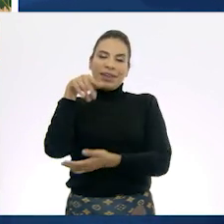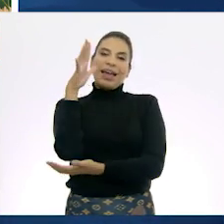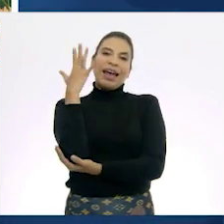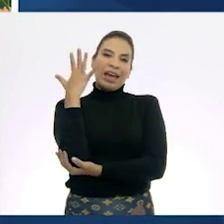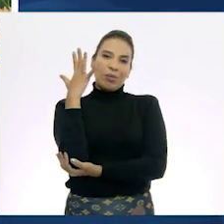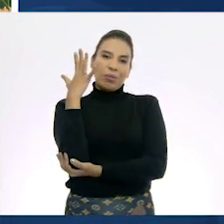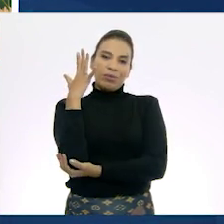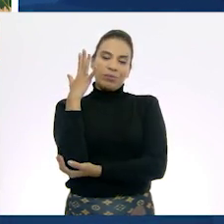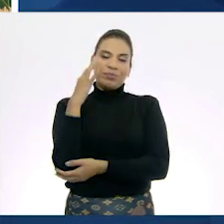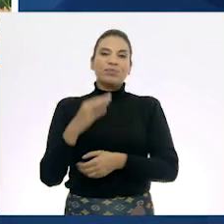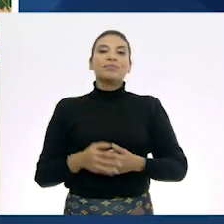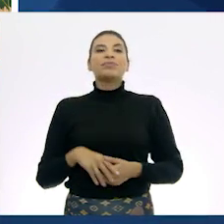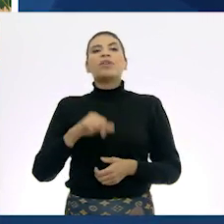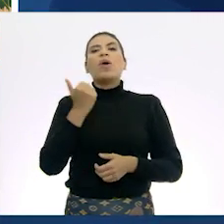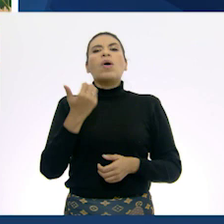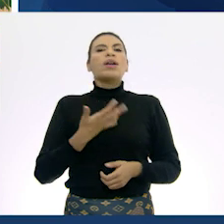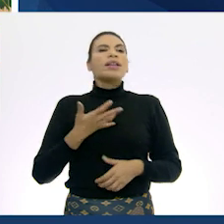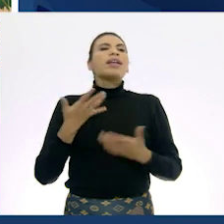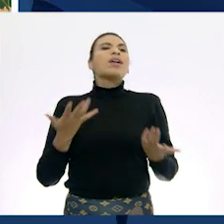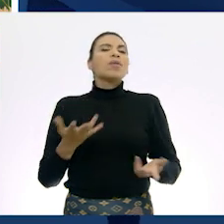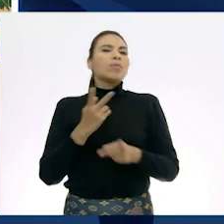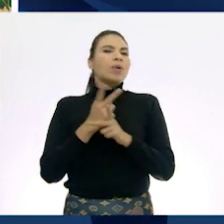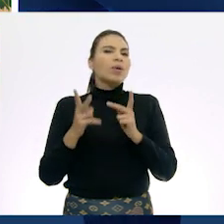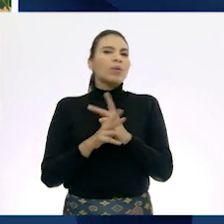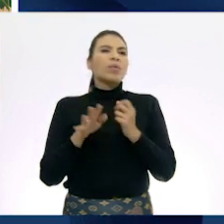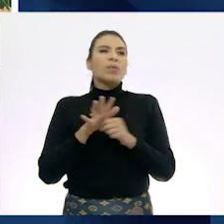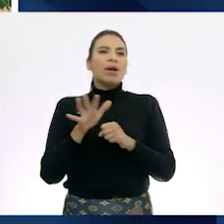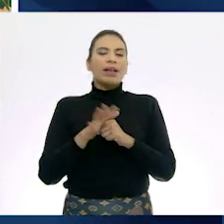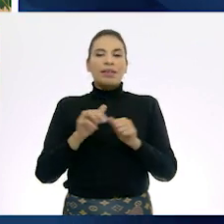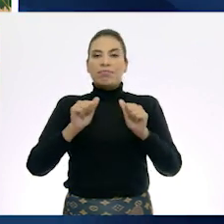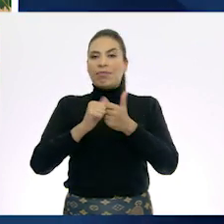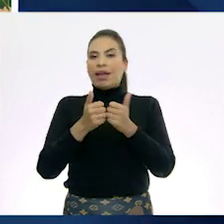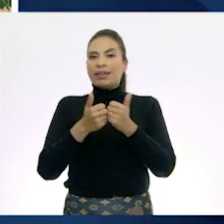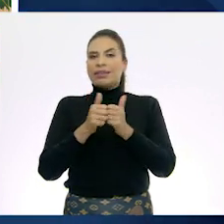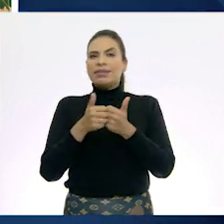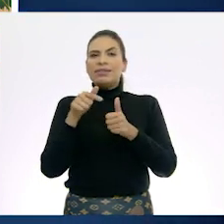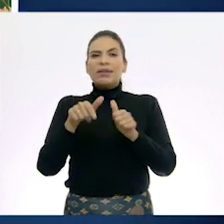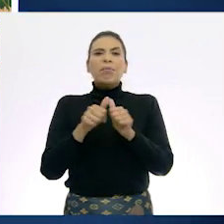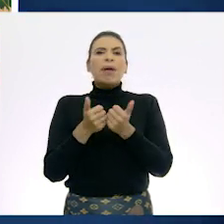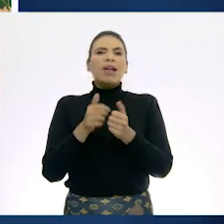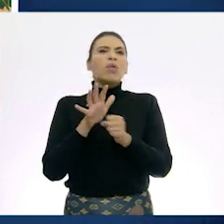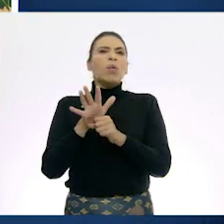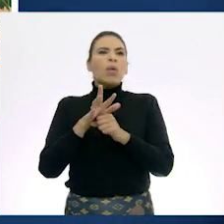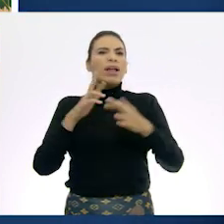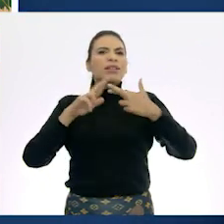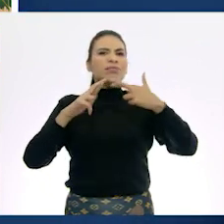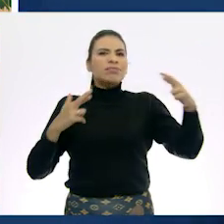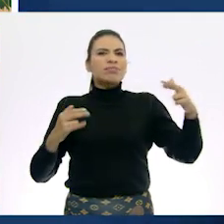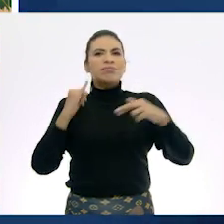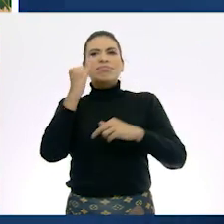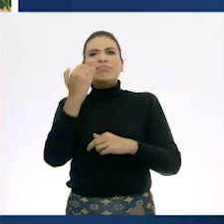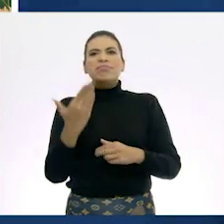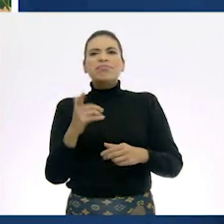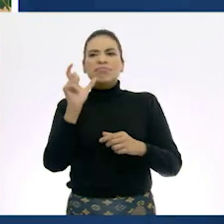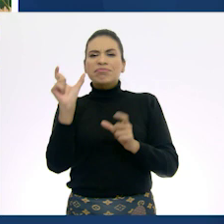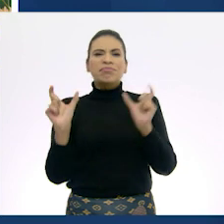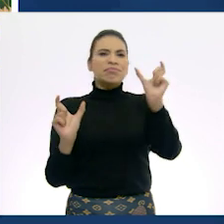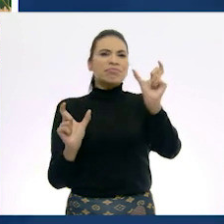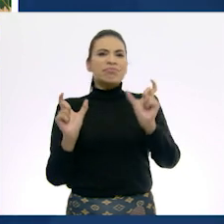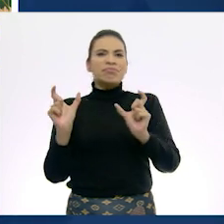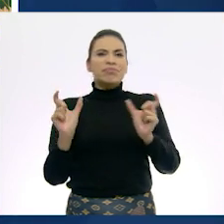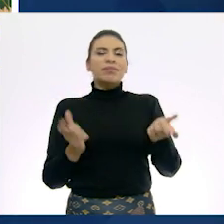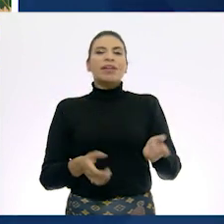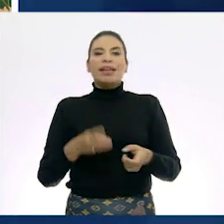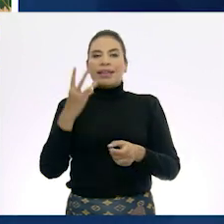árbol. Sí. Tenemos otro producto que es el pan. ¿El pan con qué imagen lo vas a relacionar, María? Con